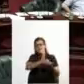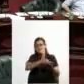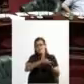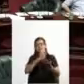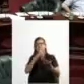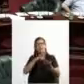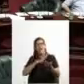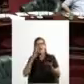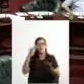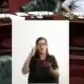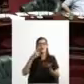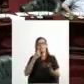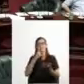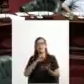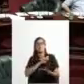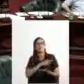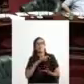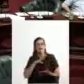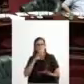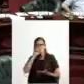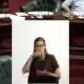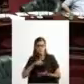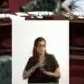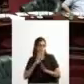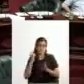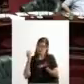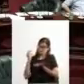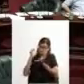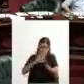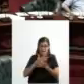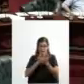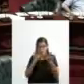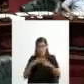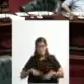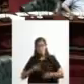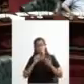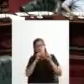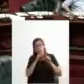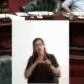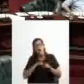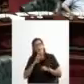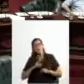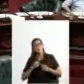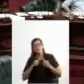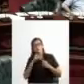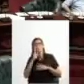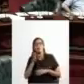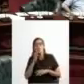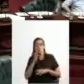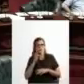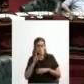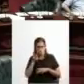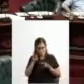de burocracia que hay en la Intendencia de Montevideo. No. Si va a subsidiar algo la Intendencia, que lo subsidie con sus propios recursos, no con la producción.